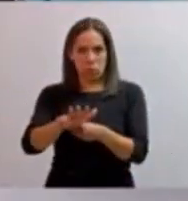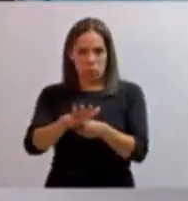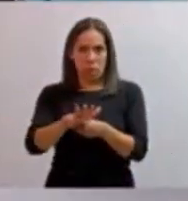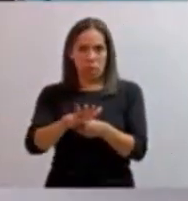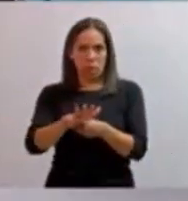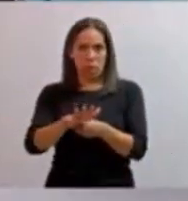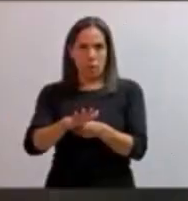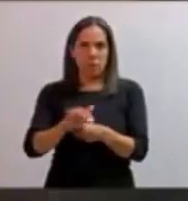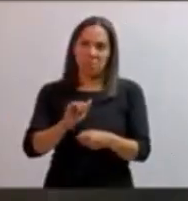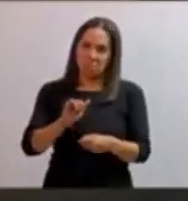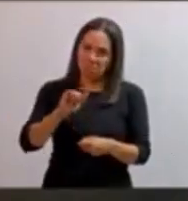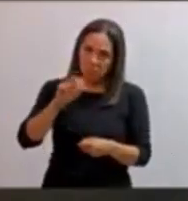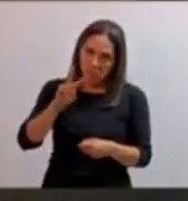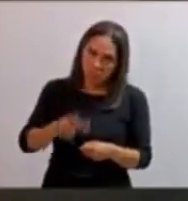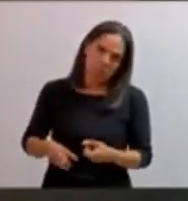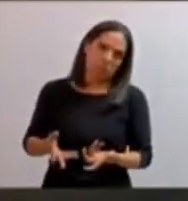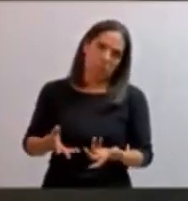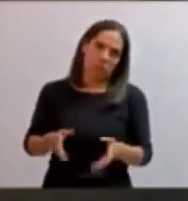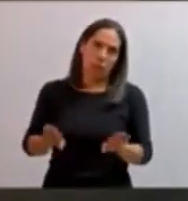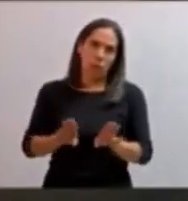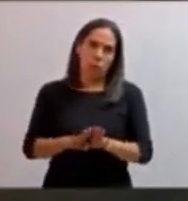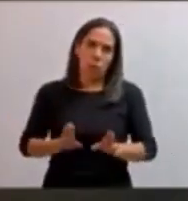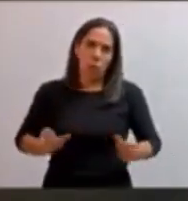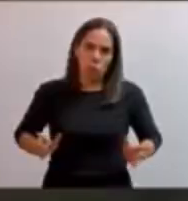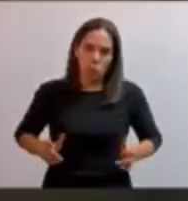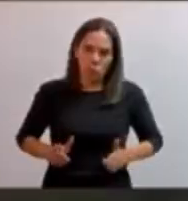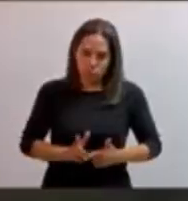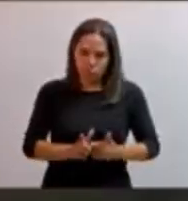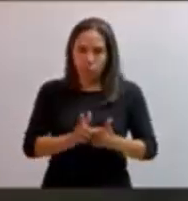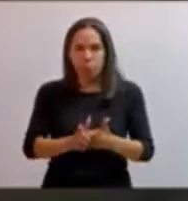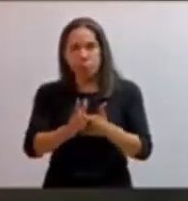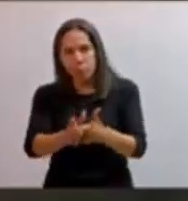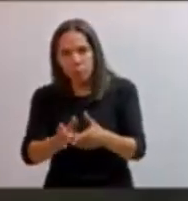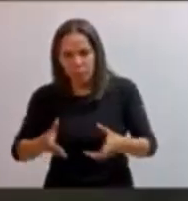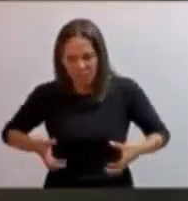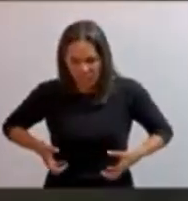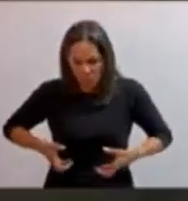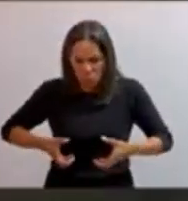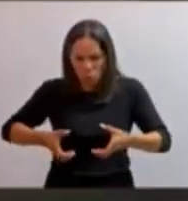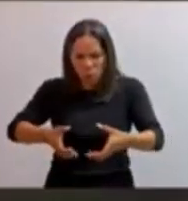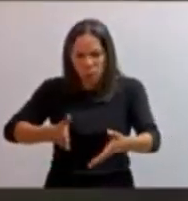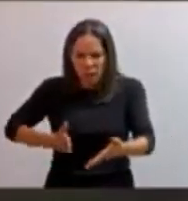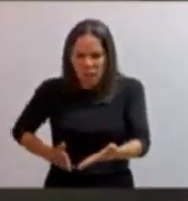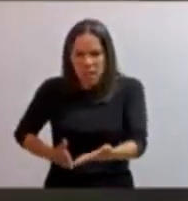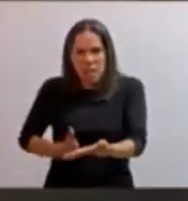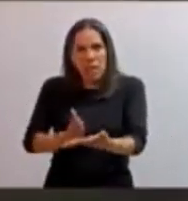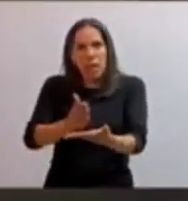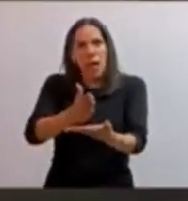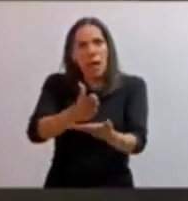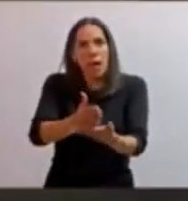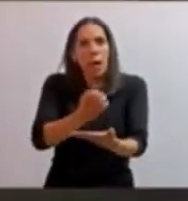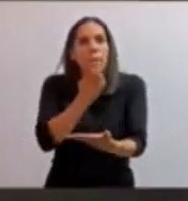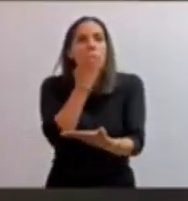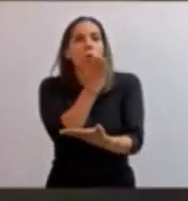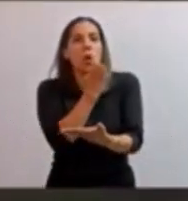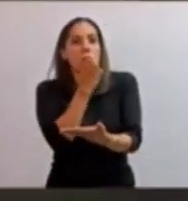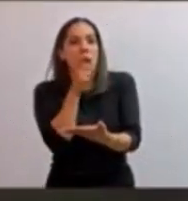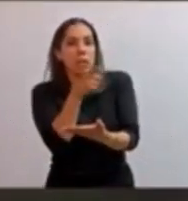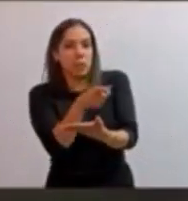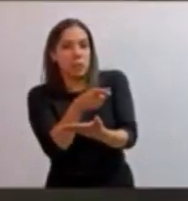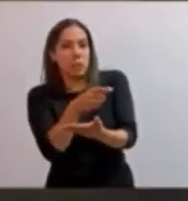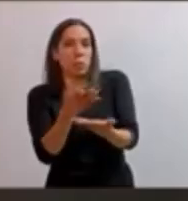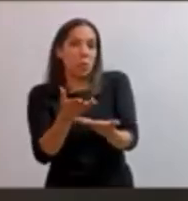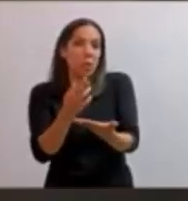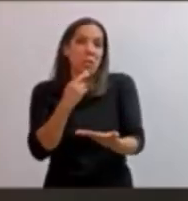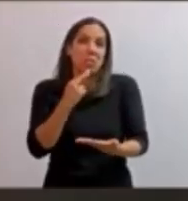ver cómo va avanzando pues esos caminos que las escuelas han iniciado hacia la